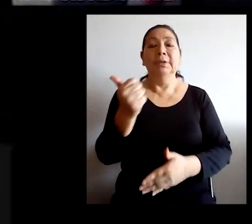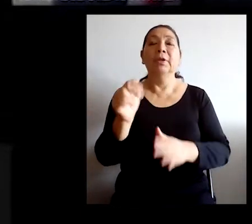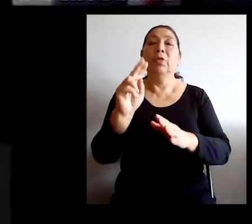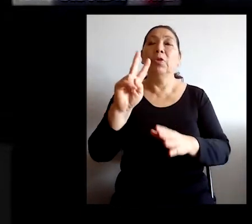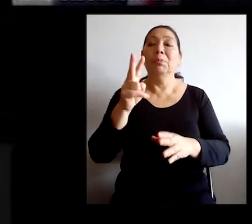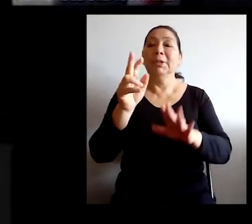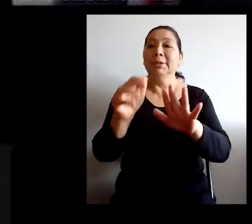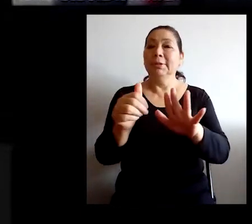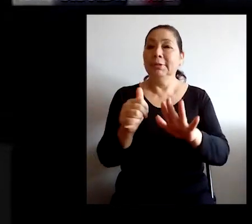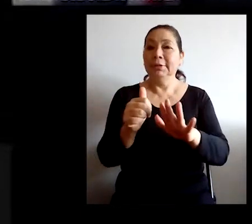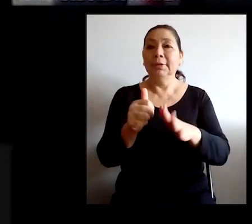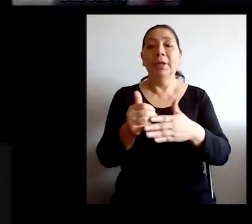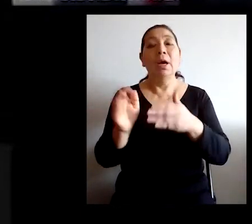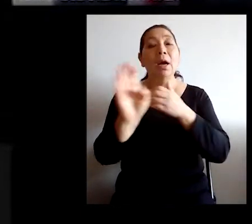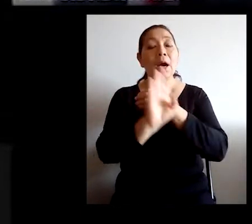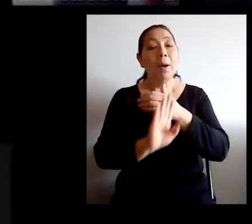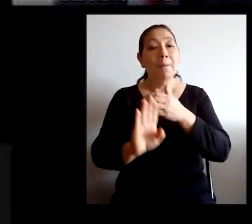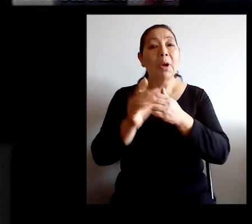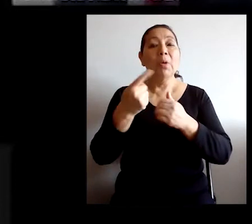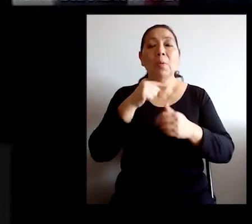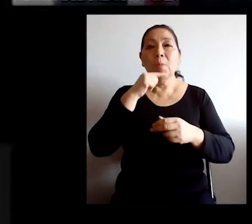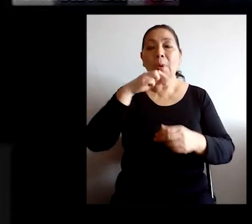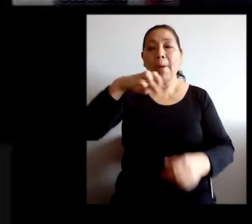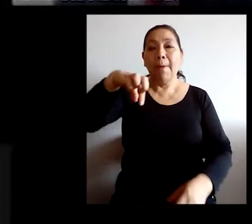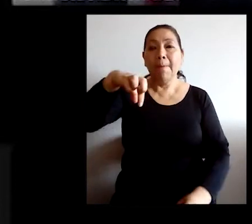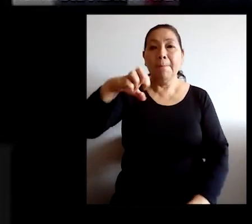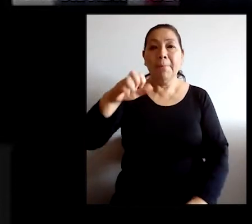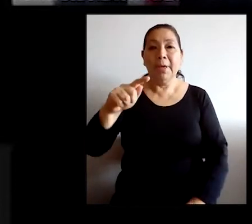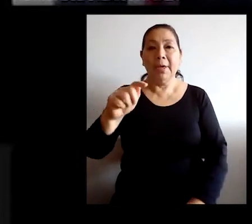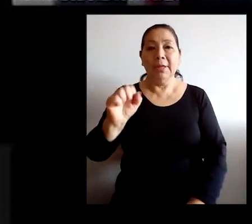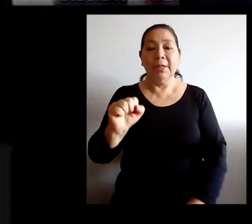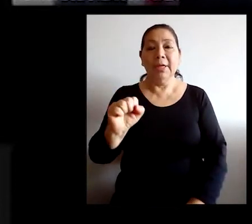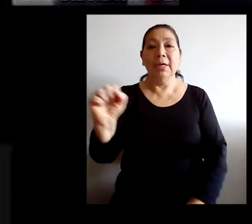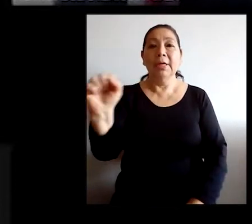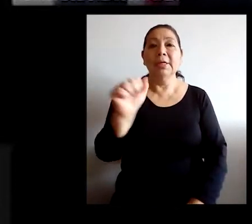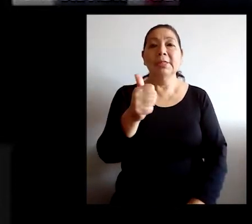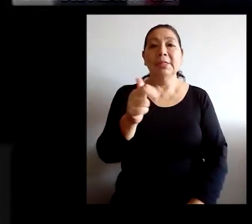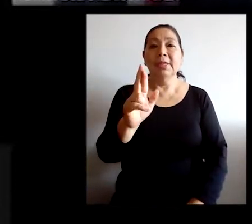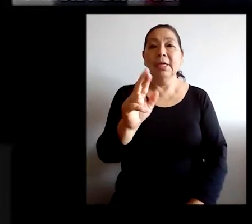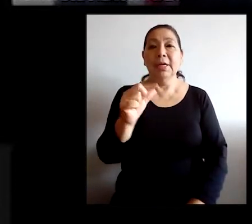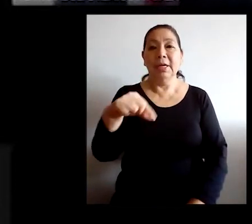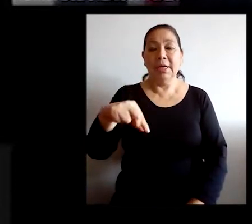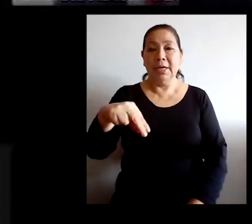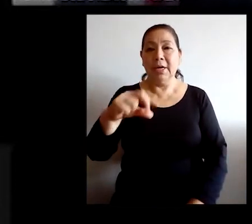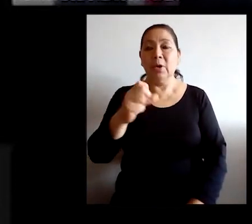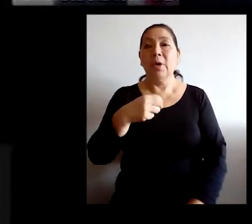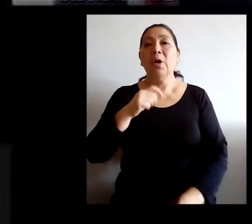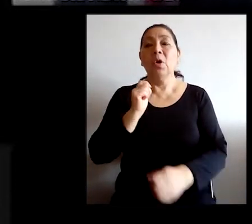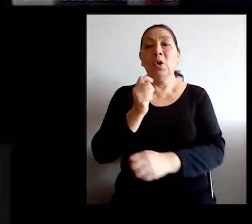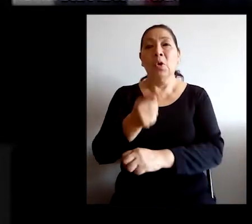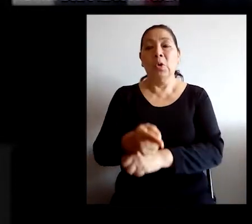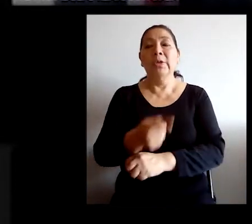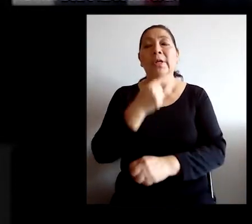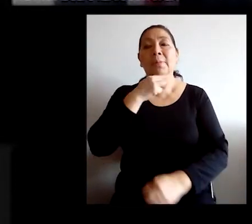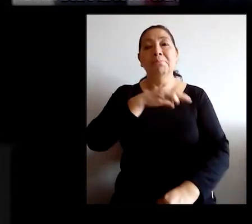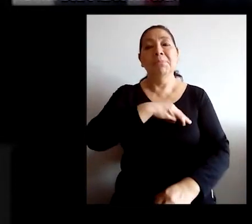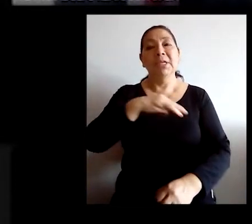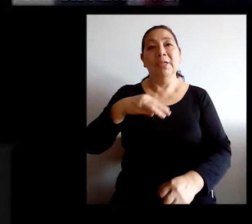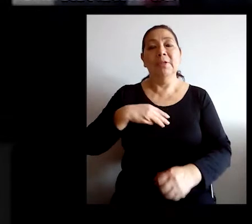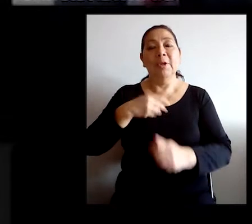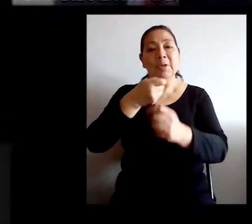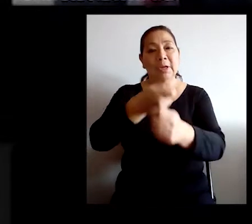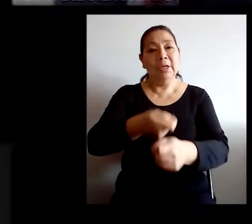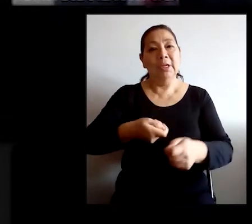3583-2016, proceso de amparo, iniciado por doña Petra Victoria Sarango Feria de Vázquez contra el Ministerio de Agricultura y